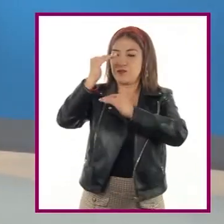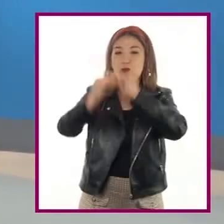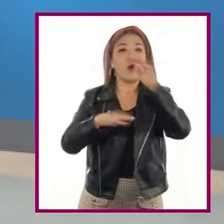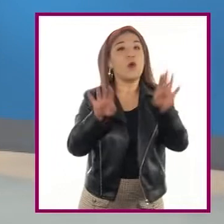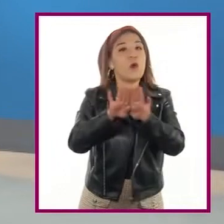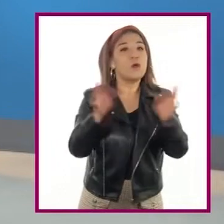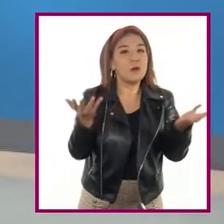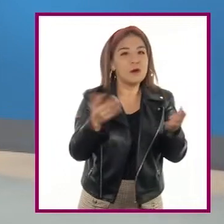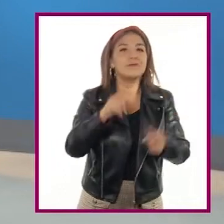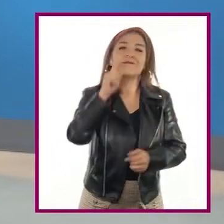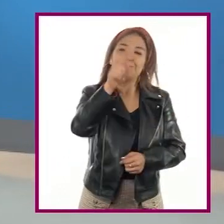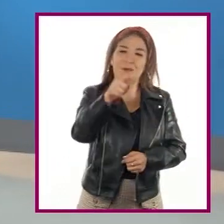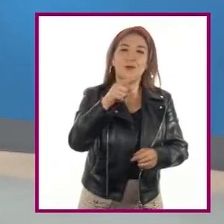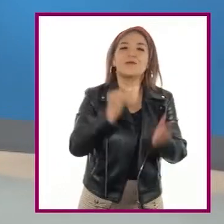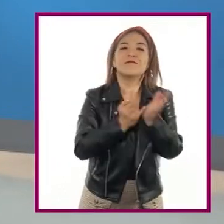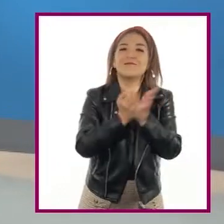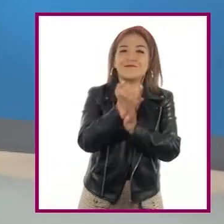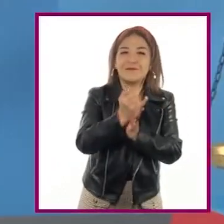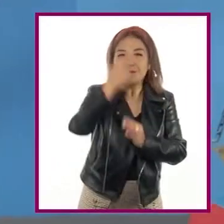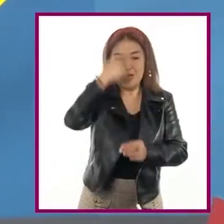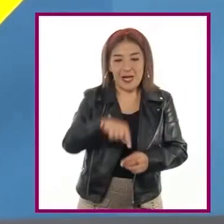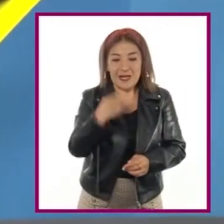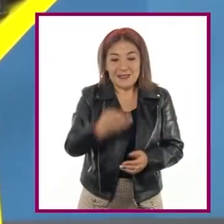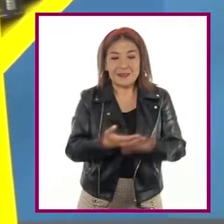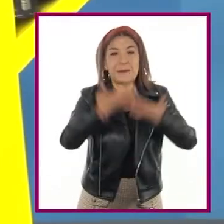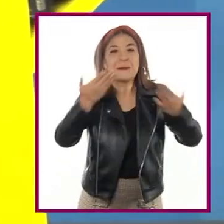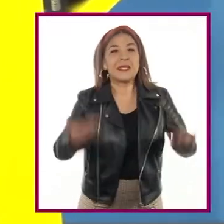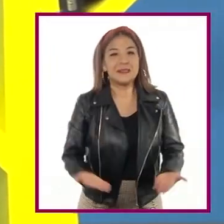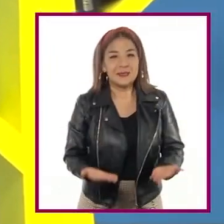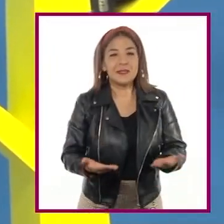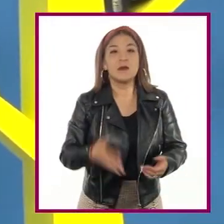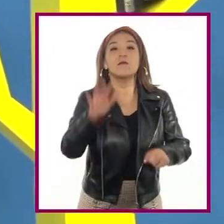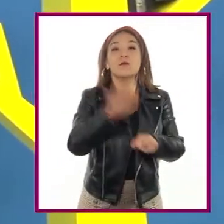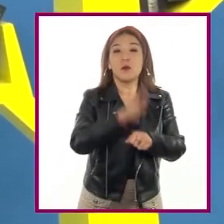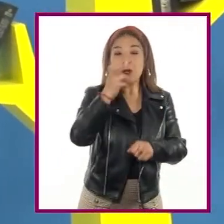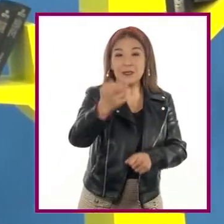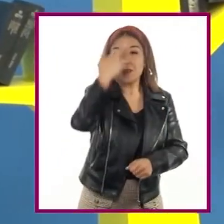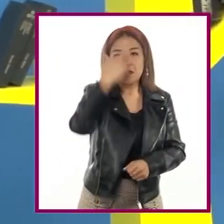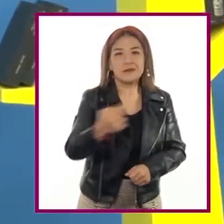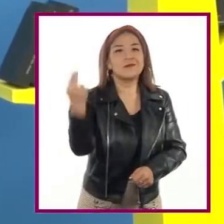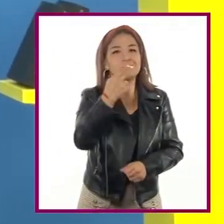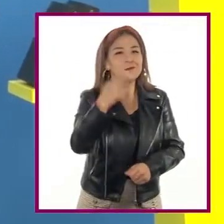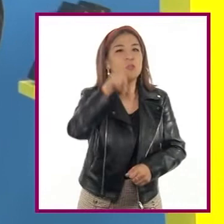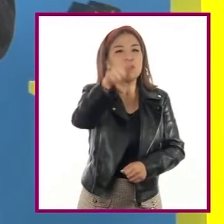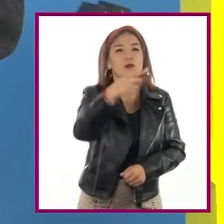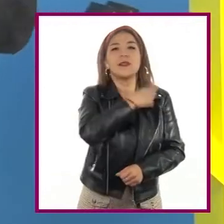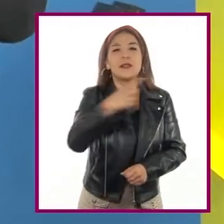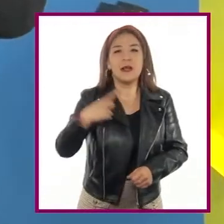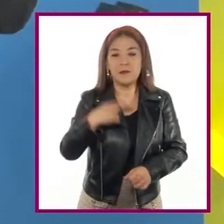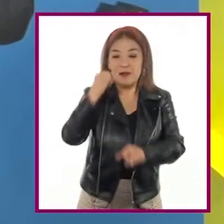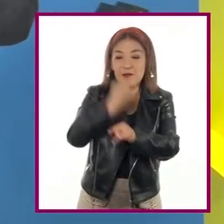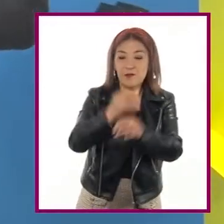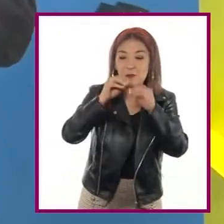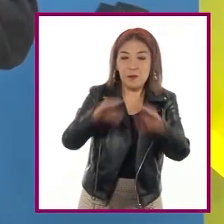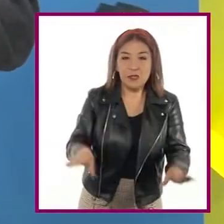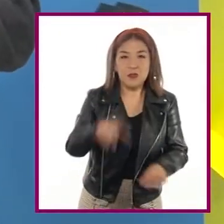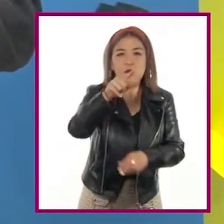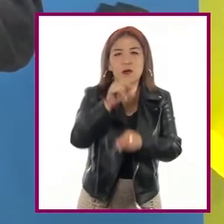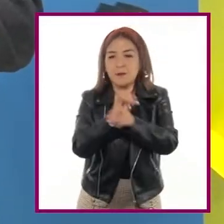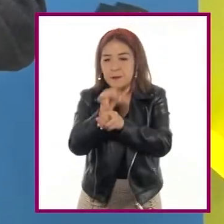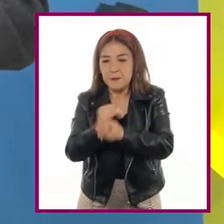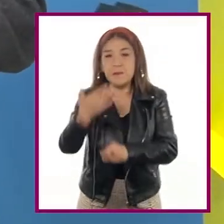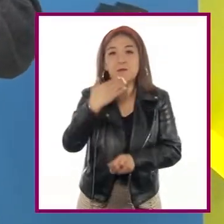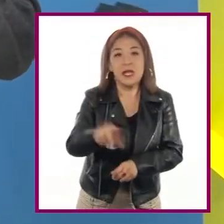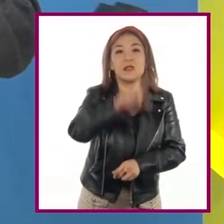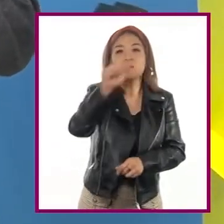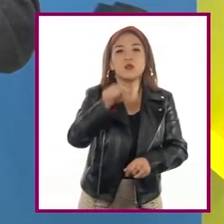que tomamos en el presente. Por eso, es importante estar informadas e informados, validar las fuentes de